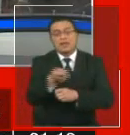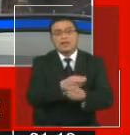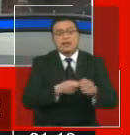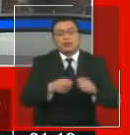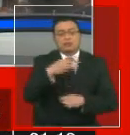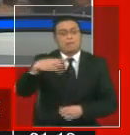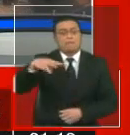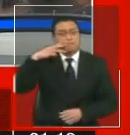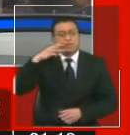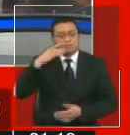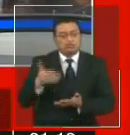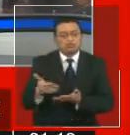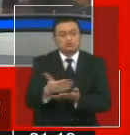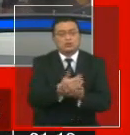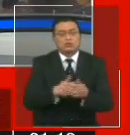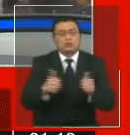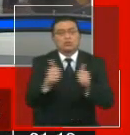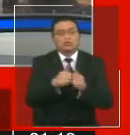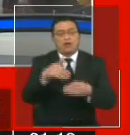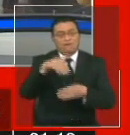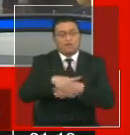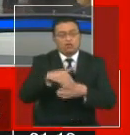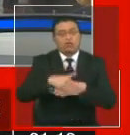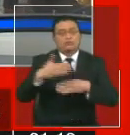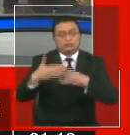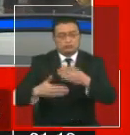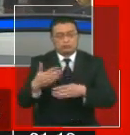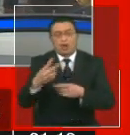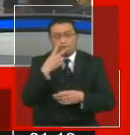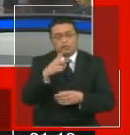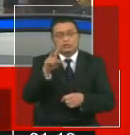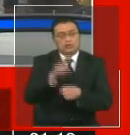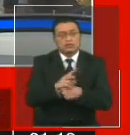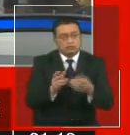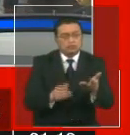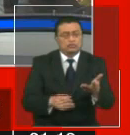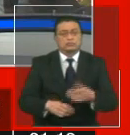del salario mínimo con las votaciones sucesivas de las que fuimos testigos?